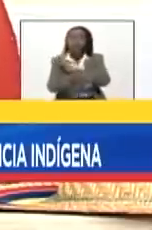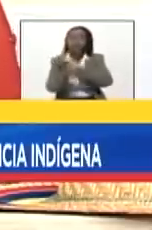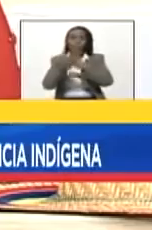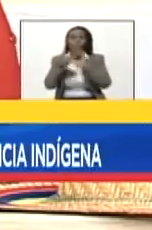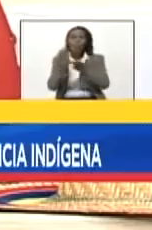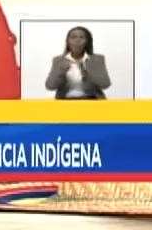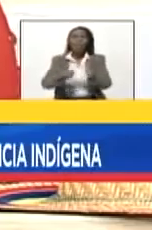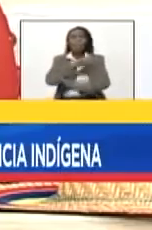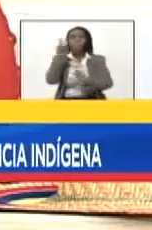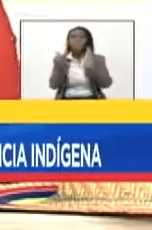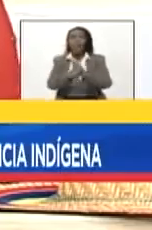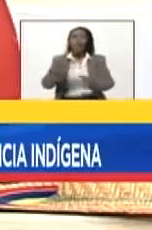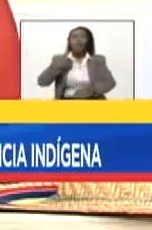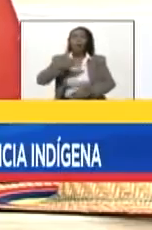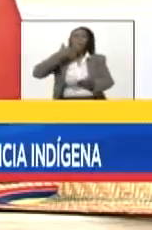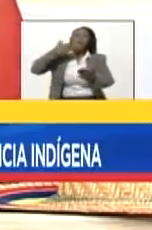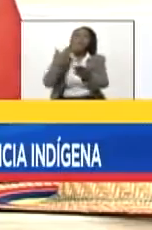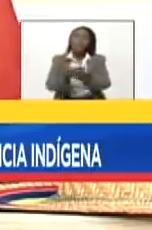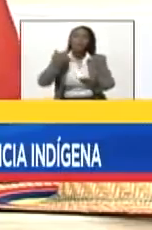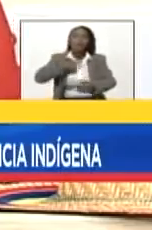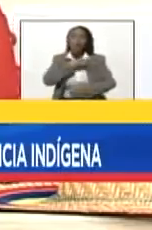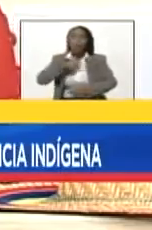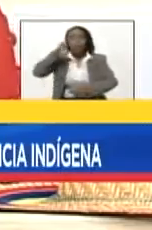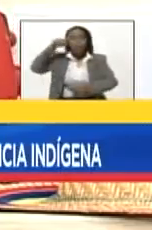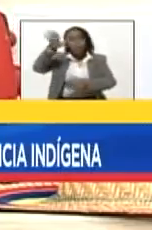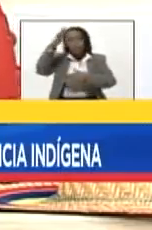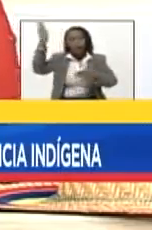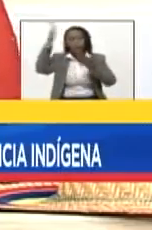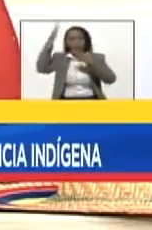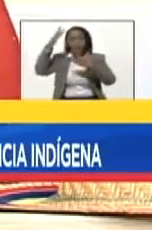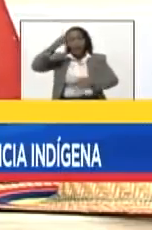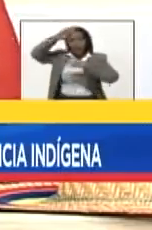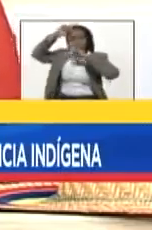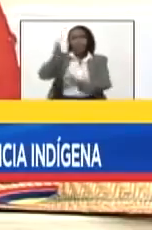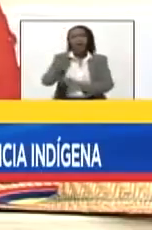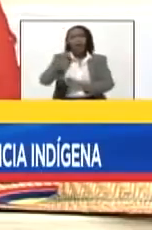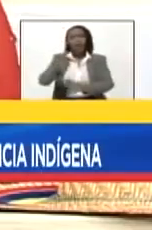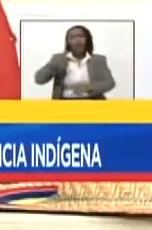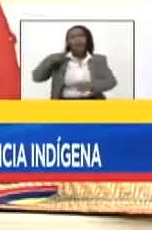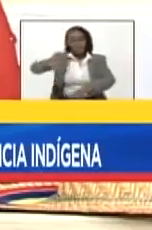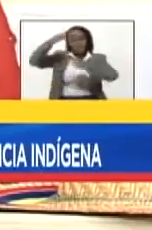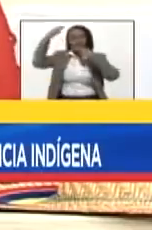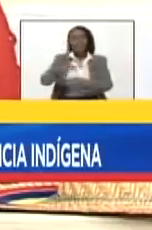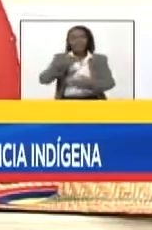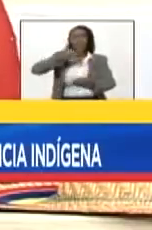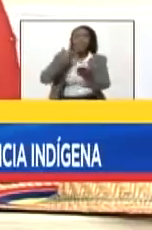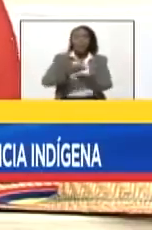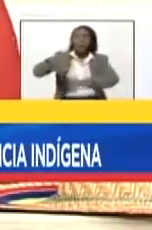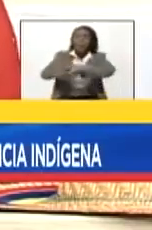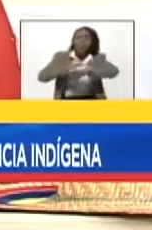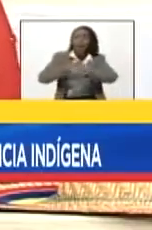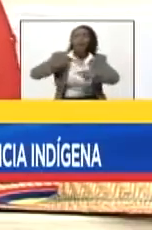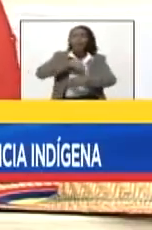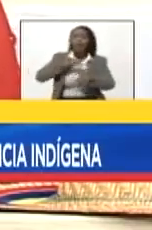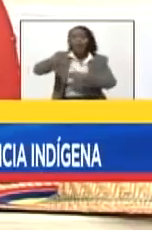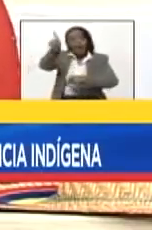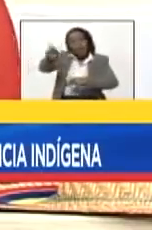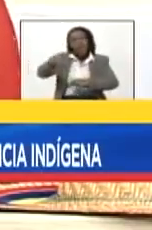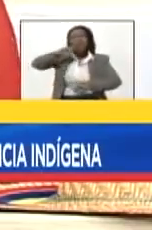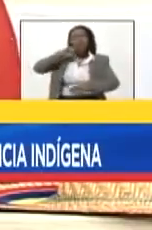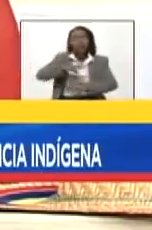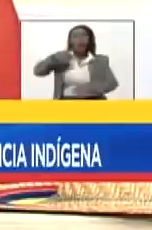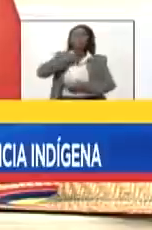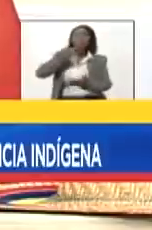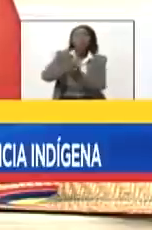mundo entero de qué exigir y qué pedimos los pueblos indígenas, y es que seamos respetados, es que se respete y se pida perdón a todos esos ancestros